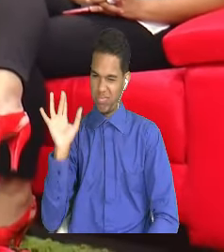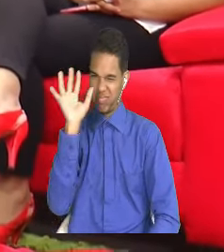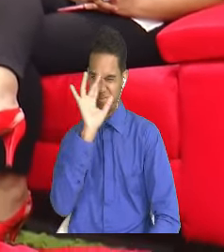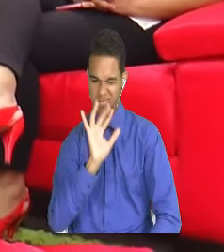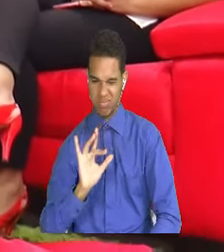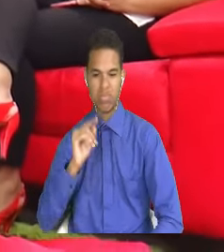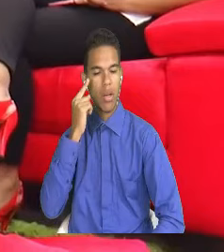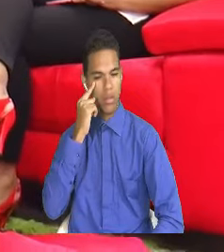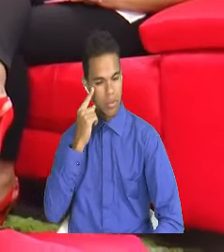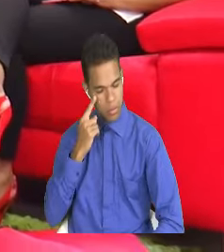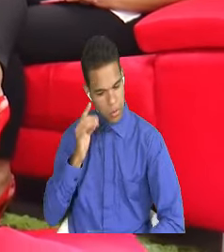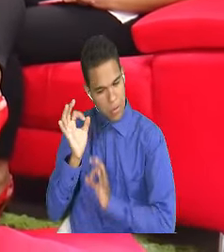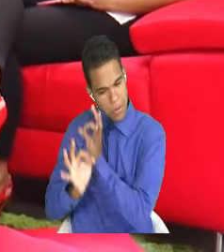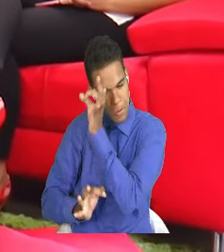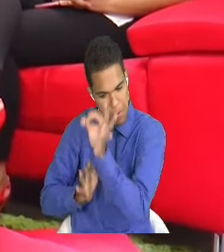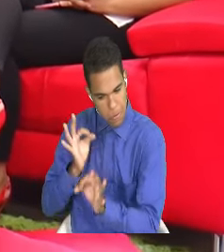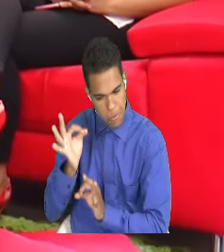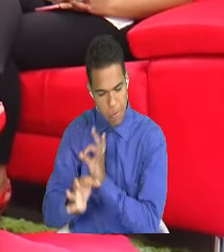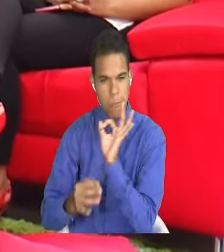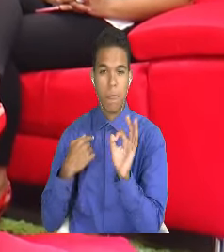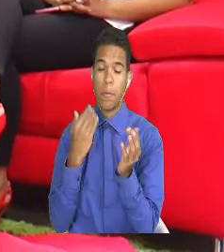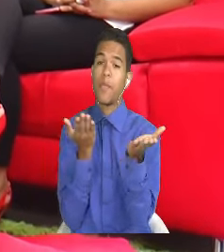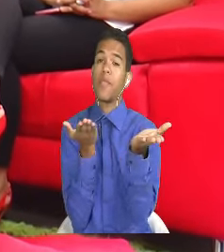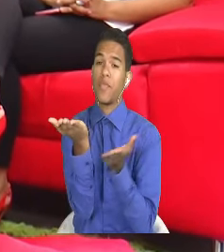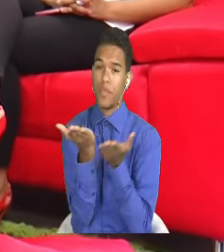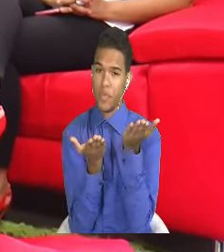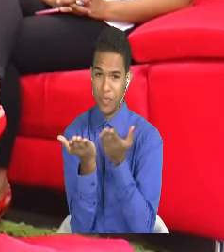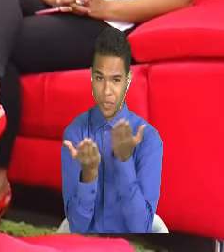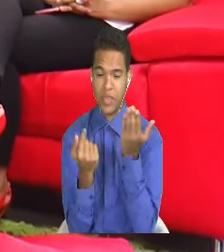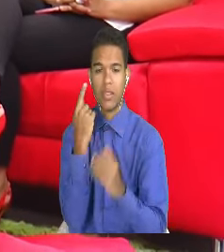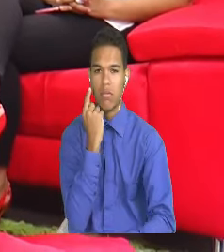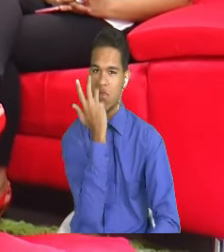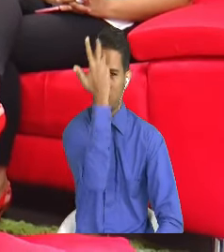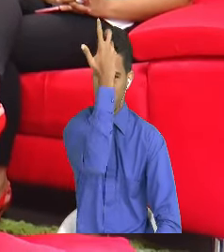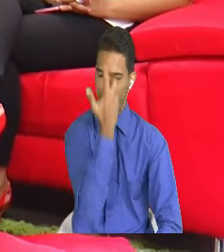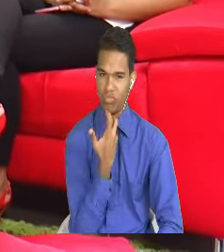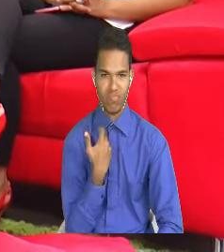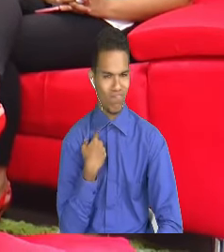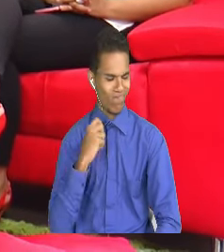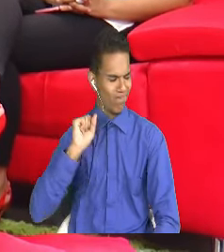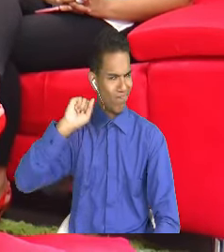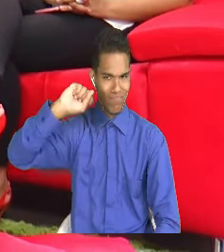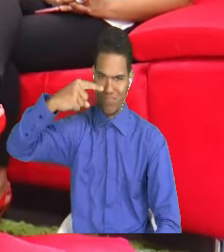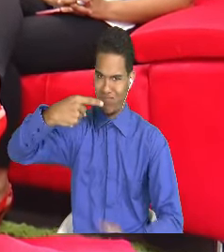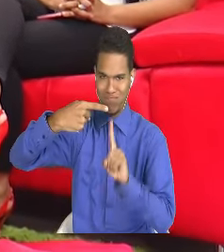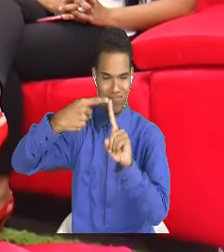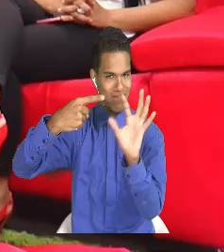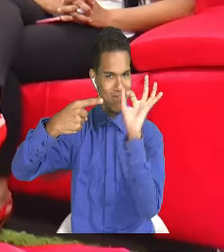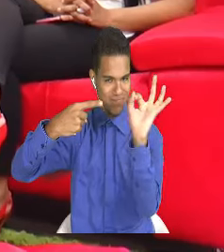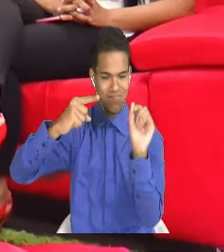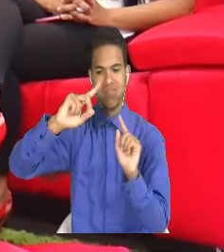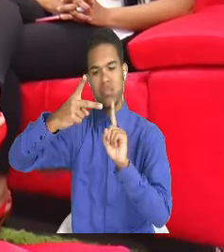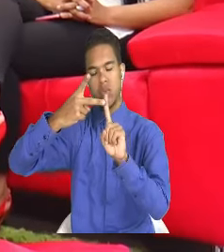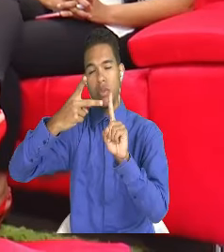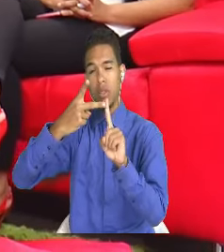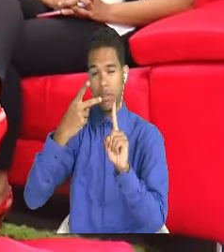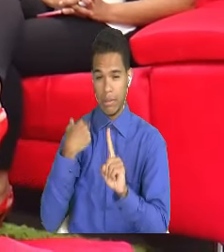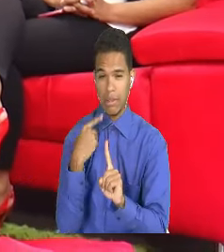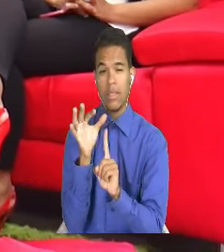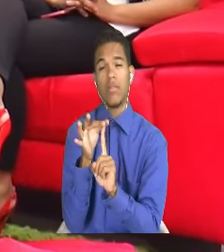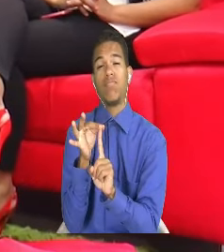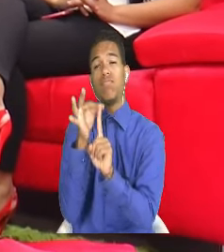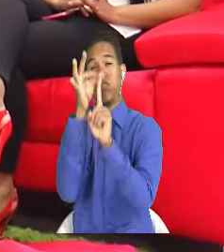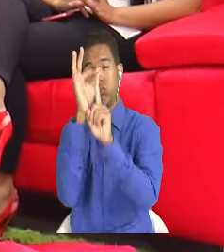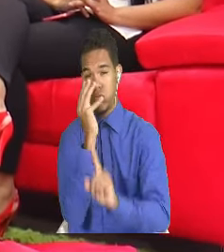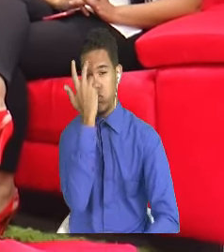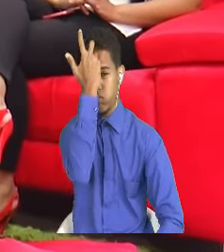calidad, con todos los servicios, exámenes en primer lugar y exámenes especializados, todos los